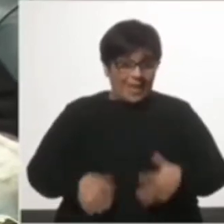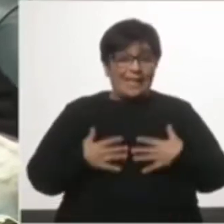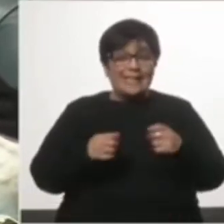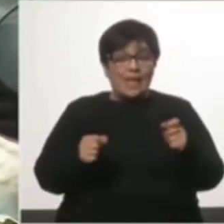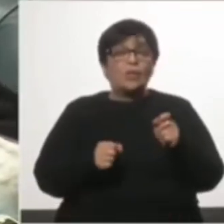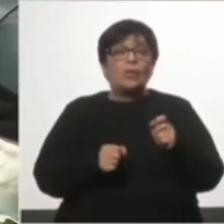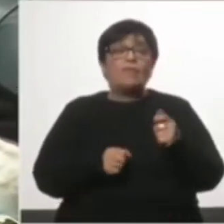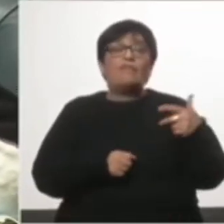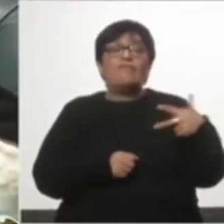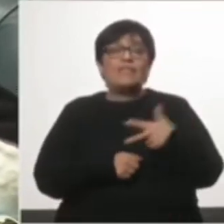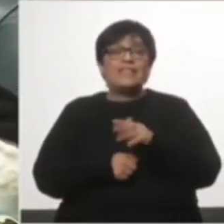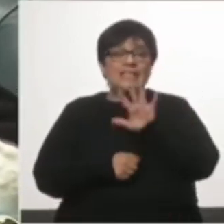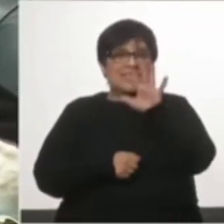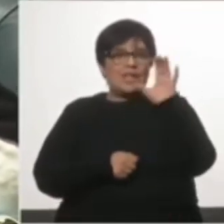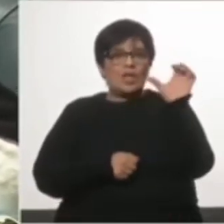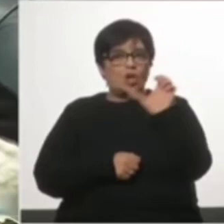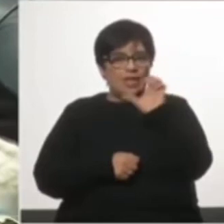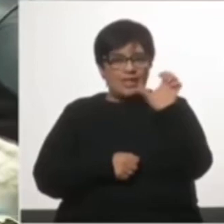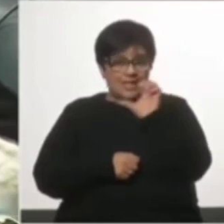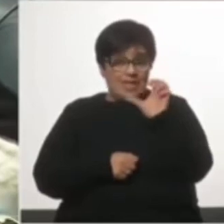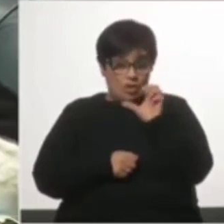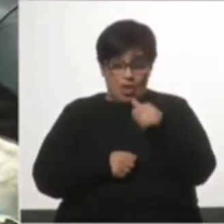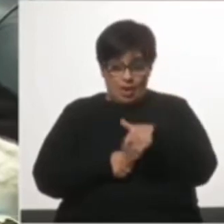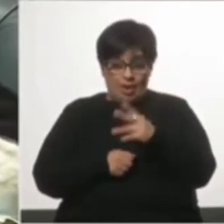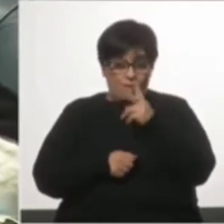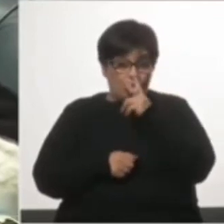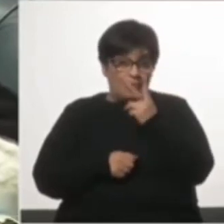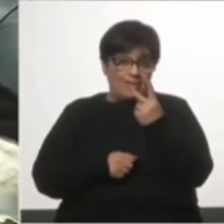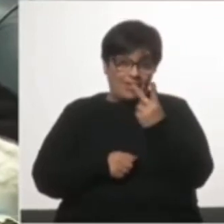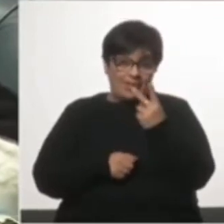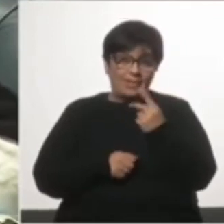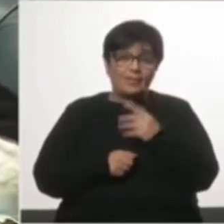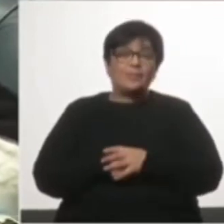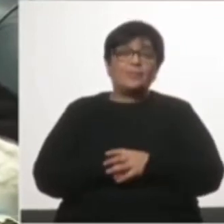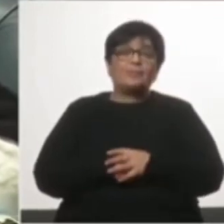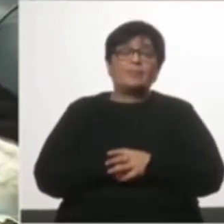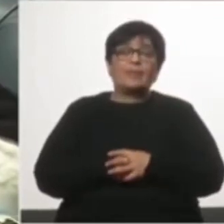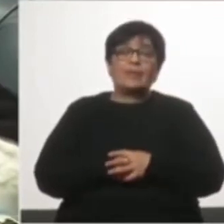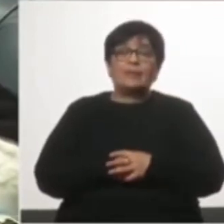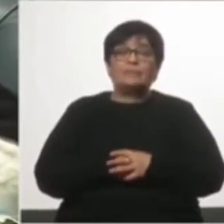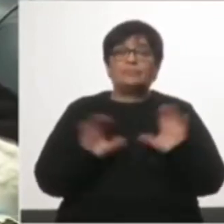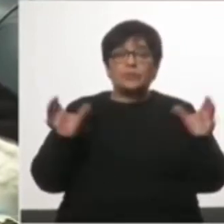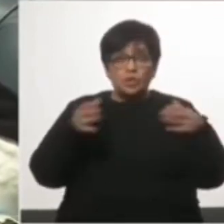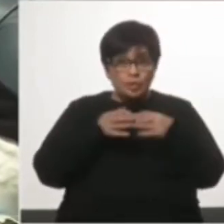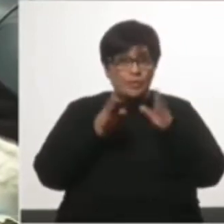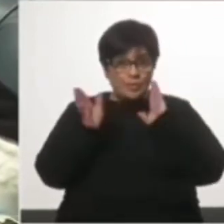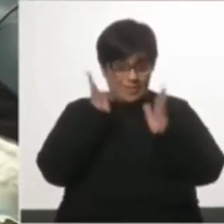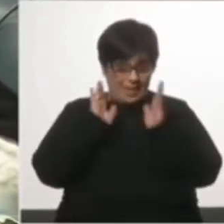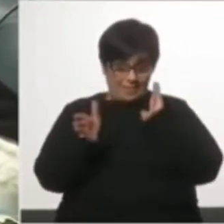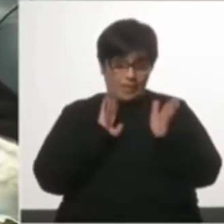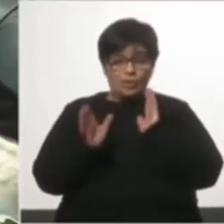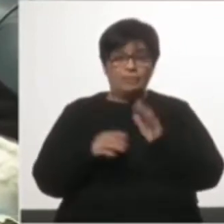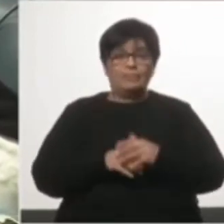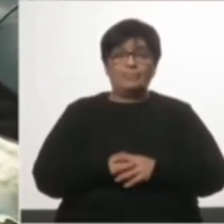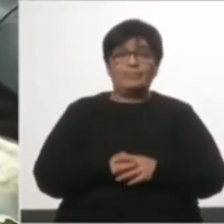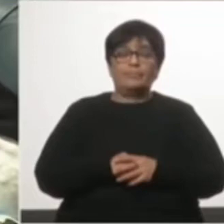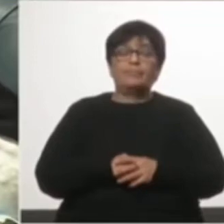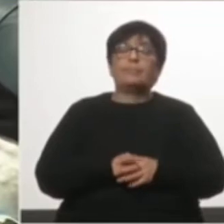5 de enero de este año en una de las comisiones parlamentarias. Y